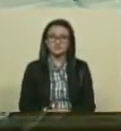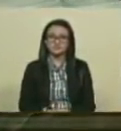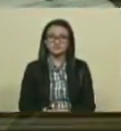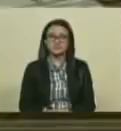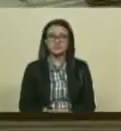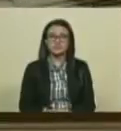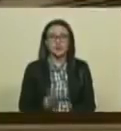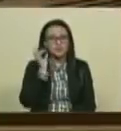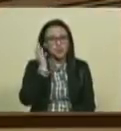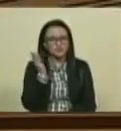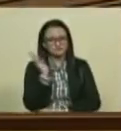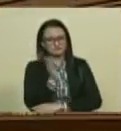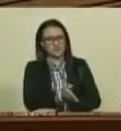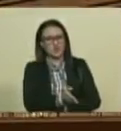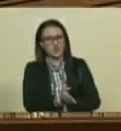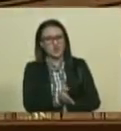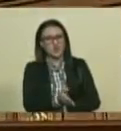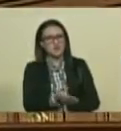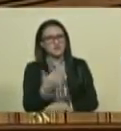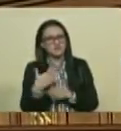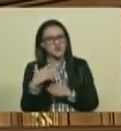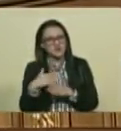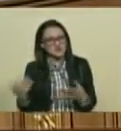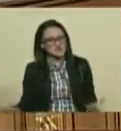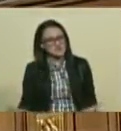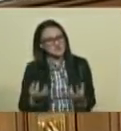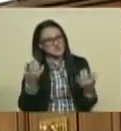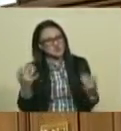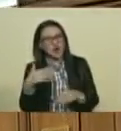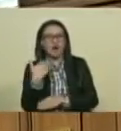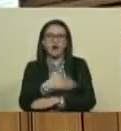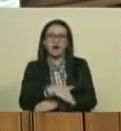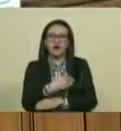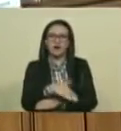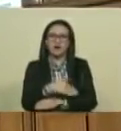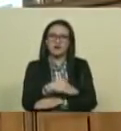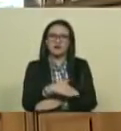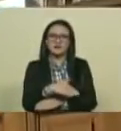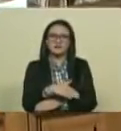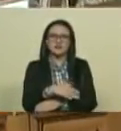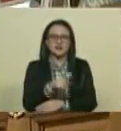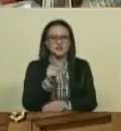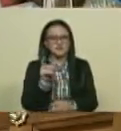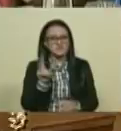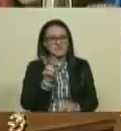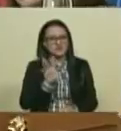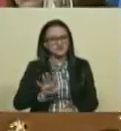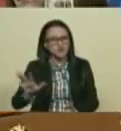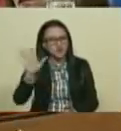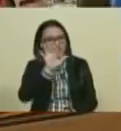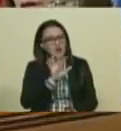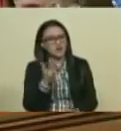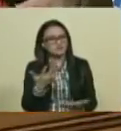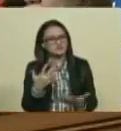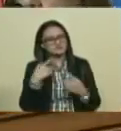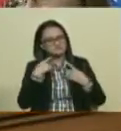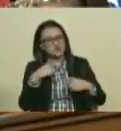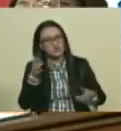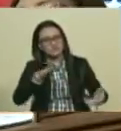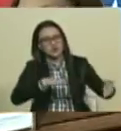para que a sangre y fuego en las calles venezolanos y venezolanas perdieran la vida en una